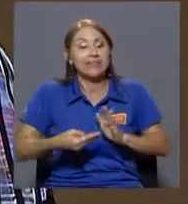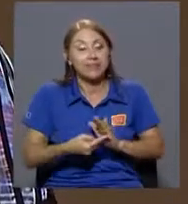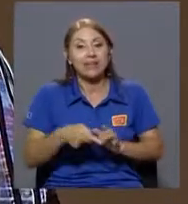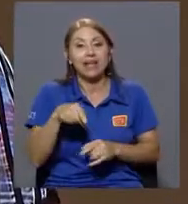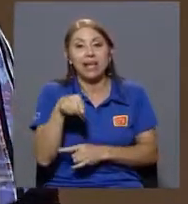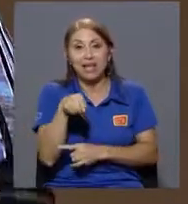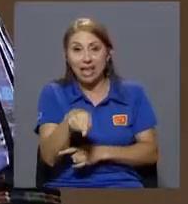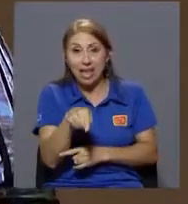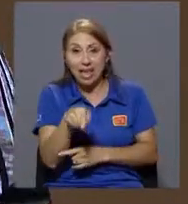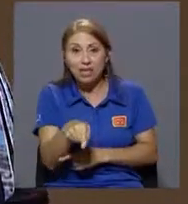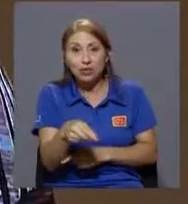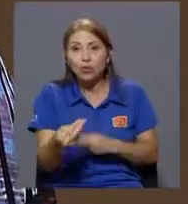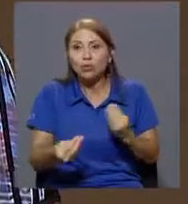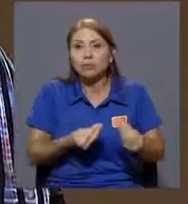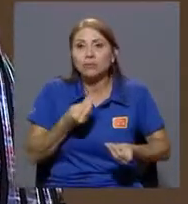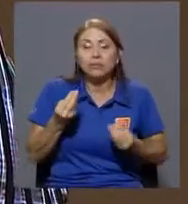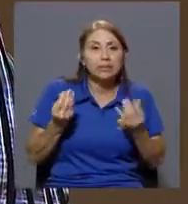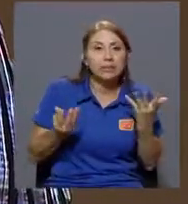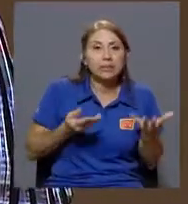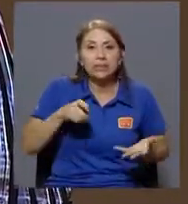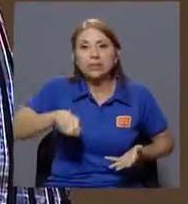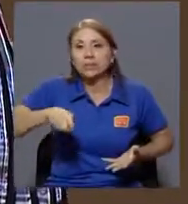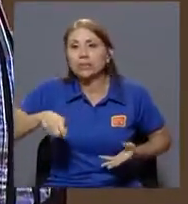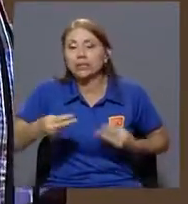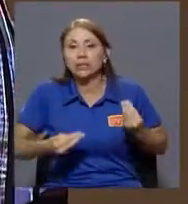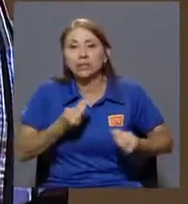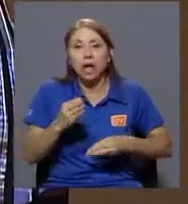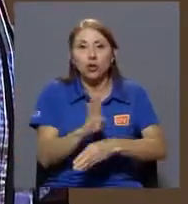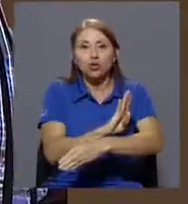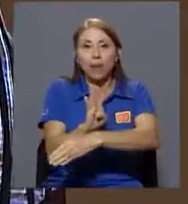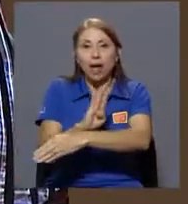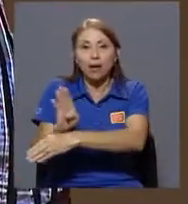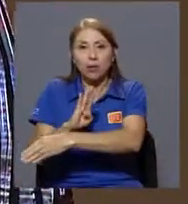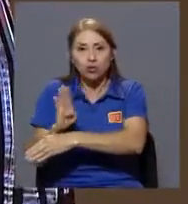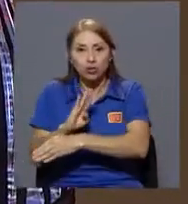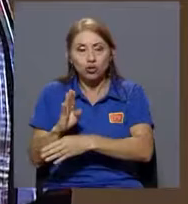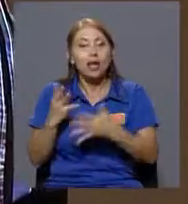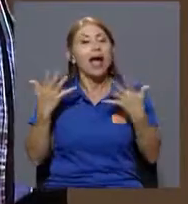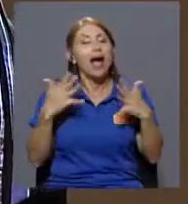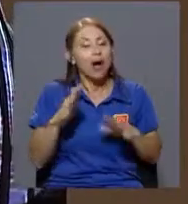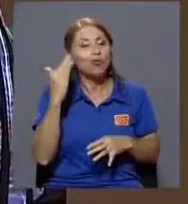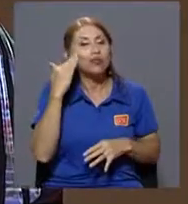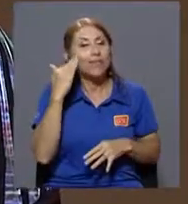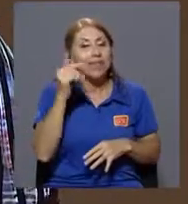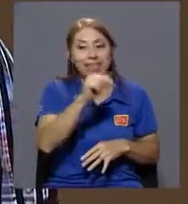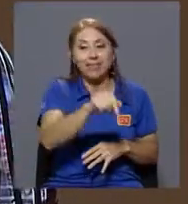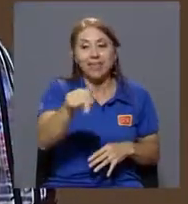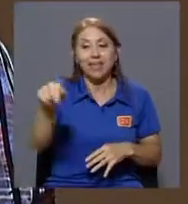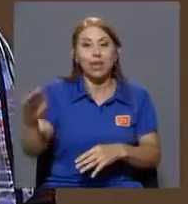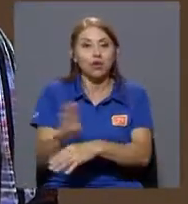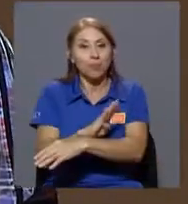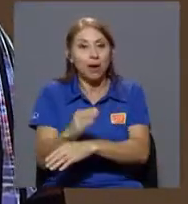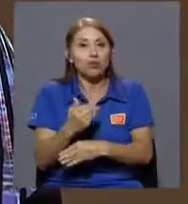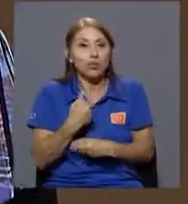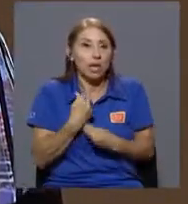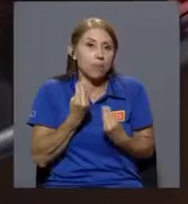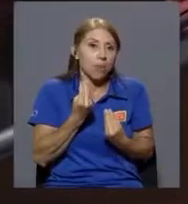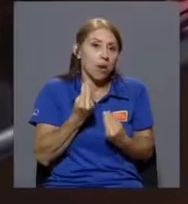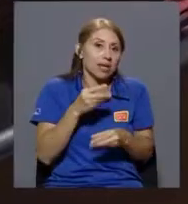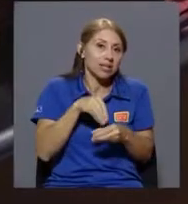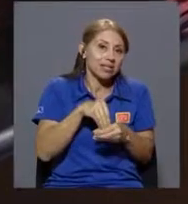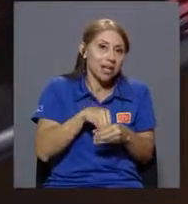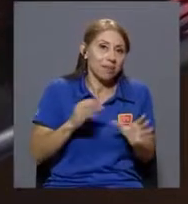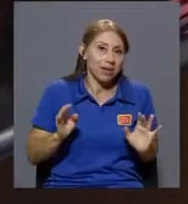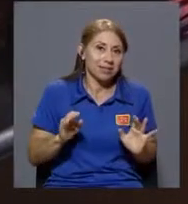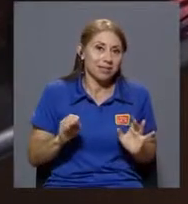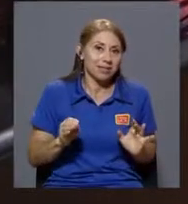poner en apuros a los bancos, aún a sabiendas de que los bancos tienen buenas reservas, digo, no los ponen en apuros al